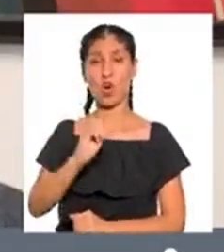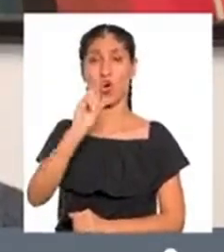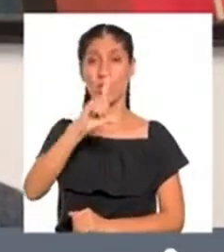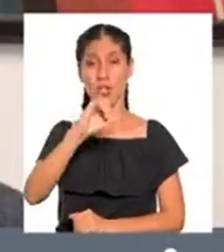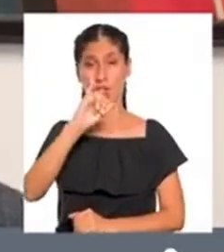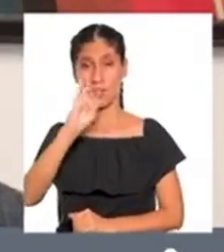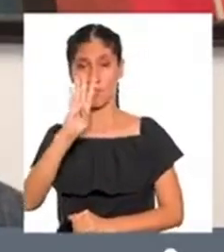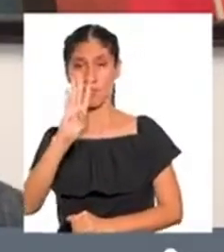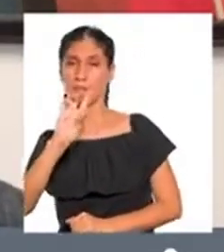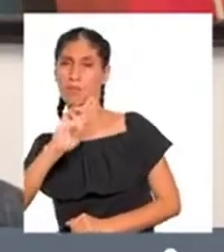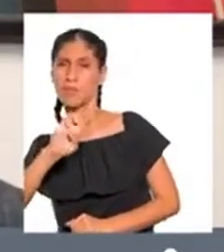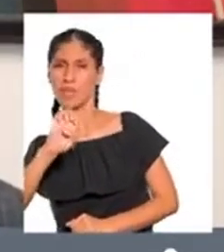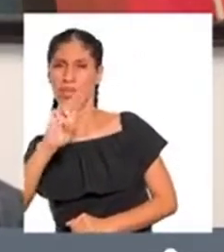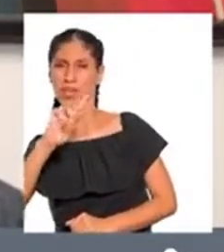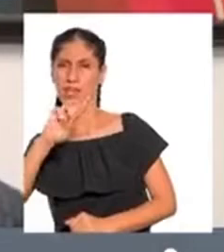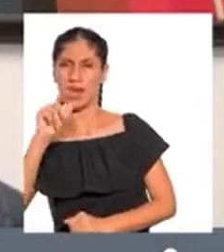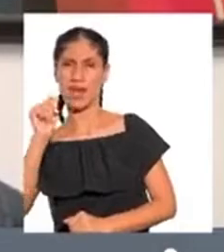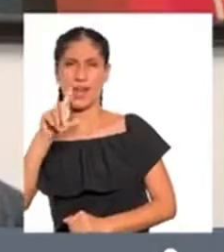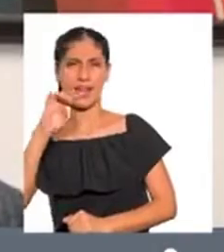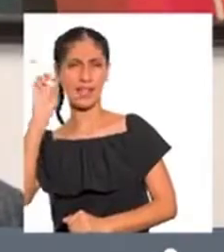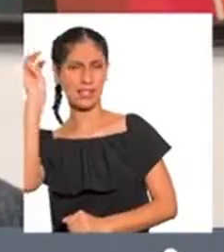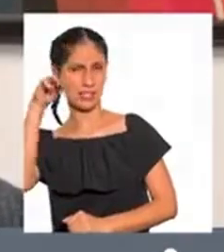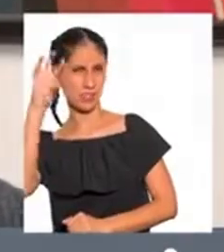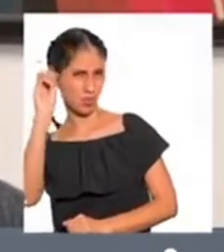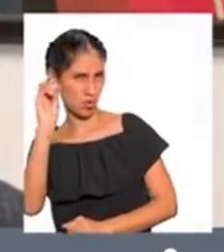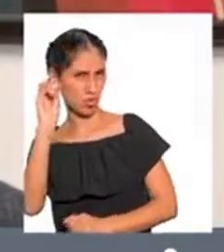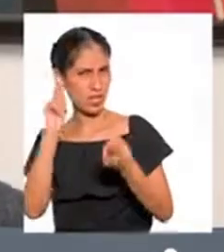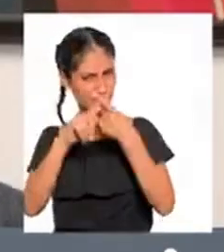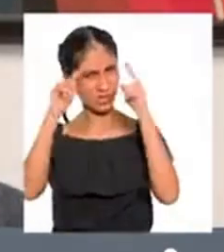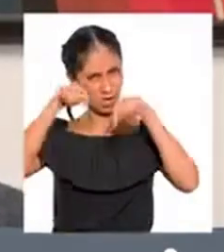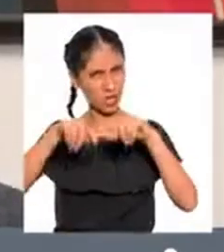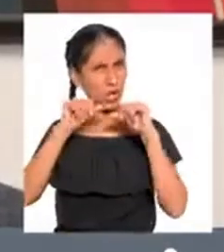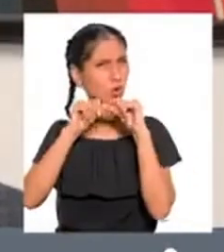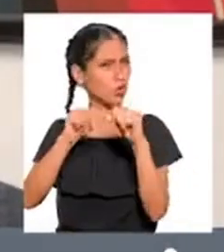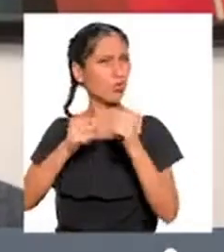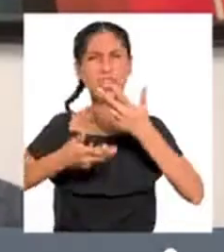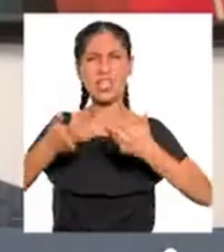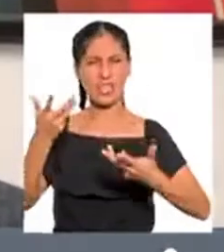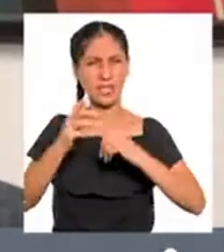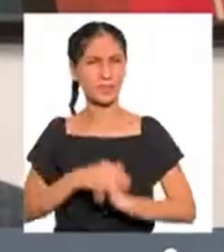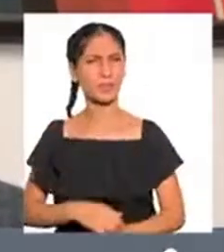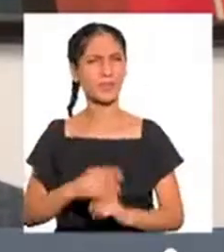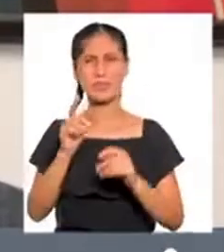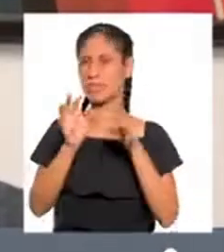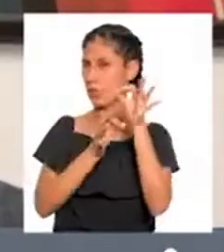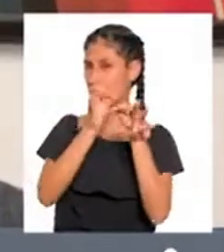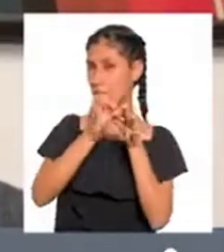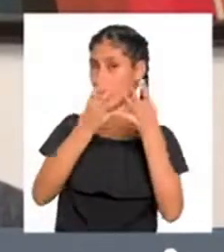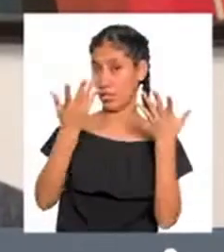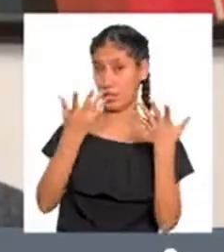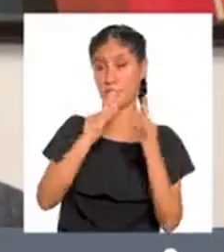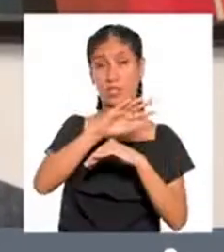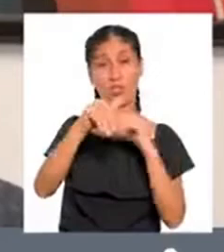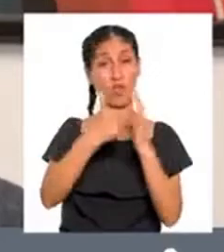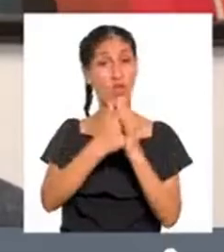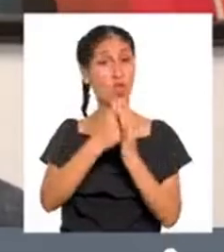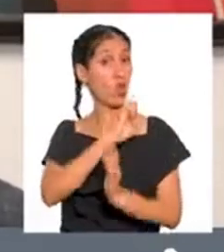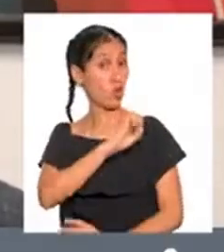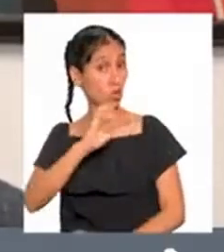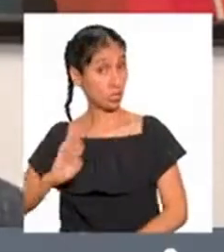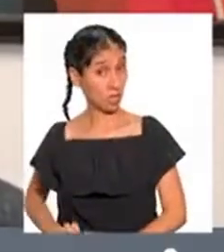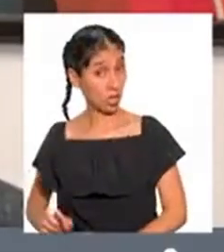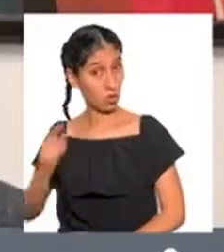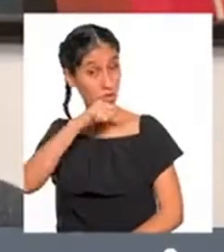de los 90, pero que sigue vigente hasta el día de hoy, que enfatiza la idea que los estados no